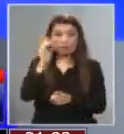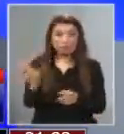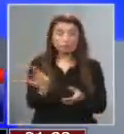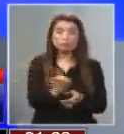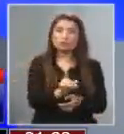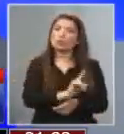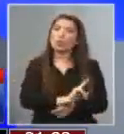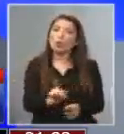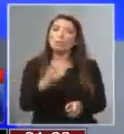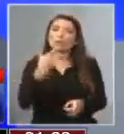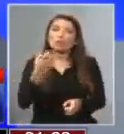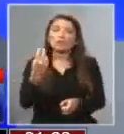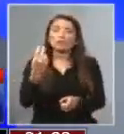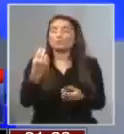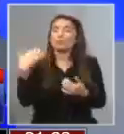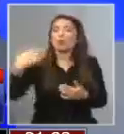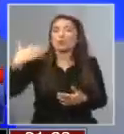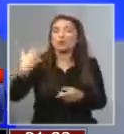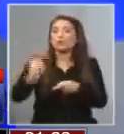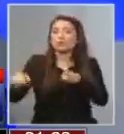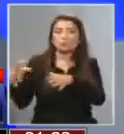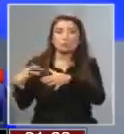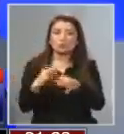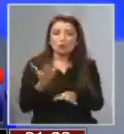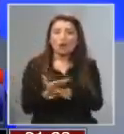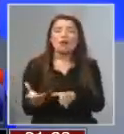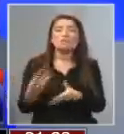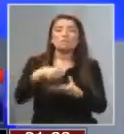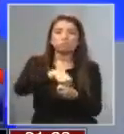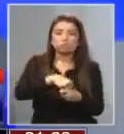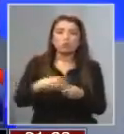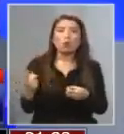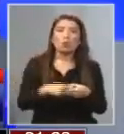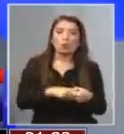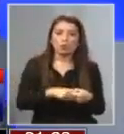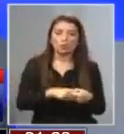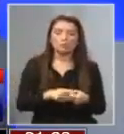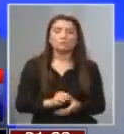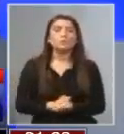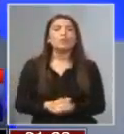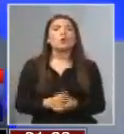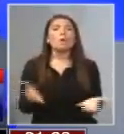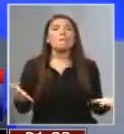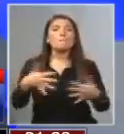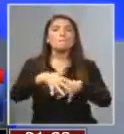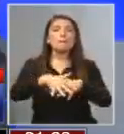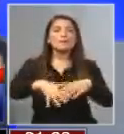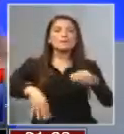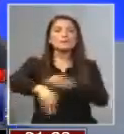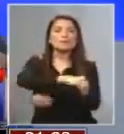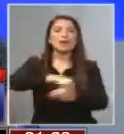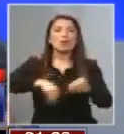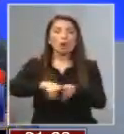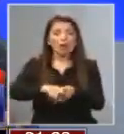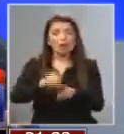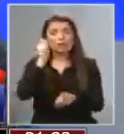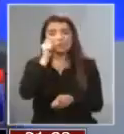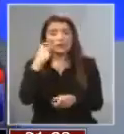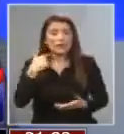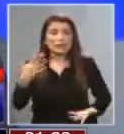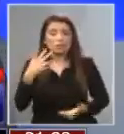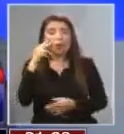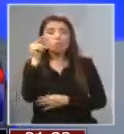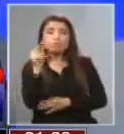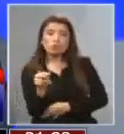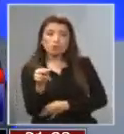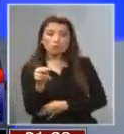importantes. Pero esa mezcla significa una cosa cuando se trata de observar y dar fe del proceso, pero